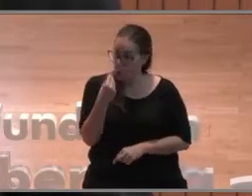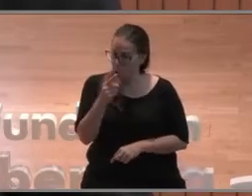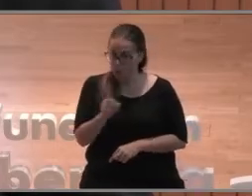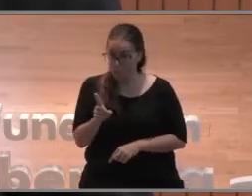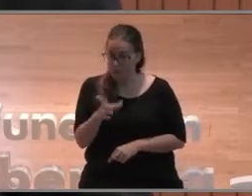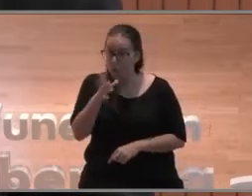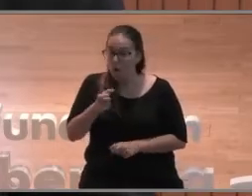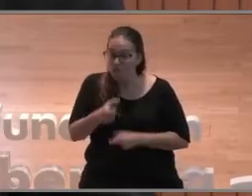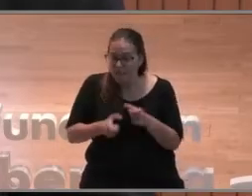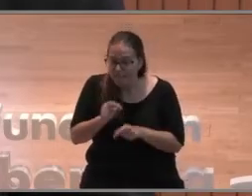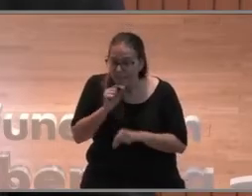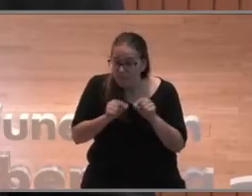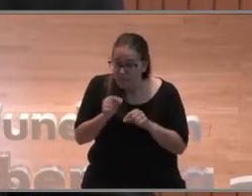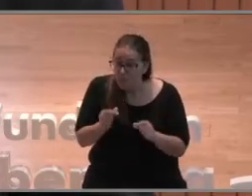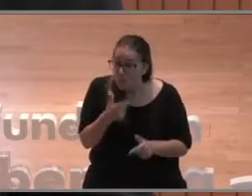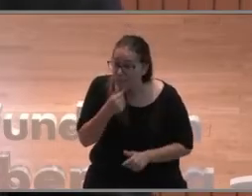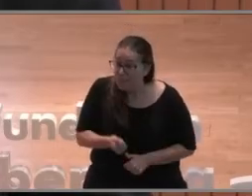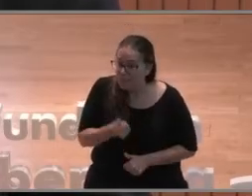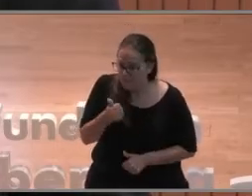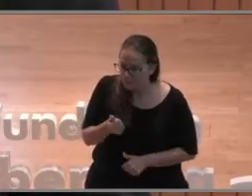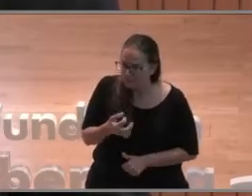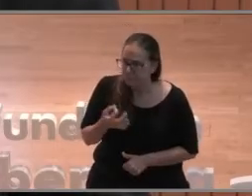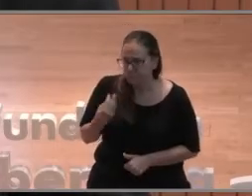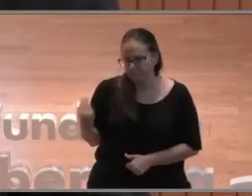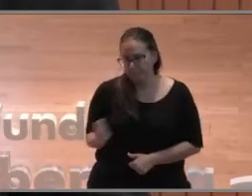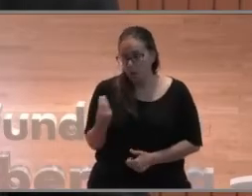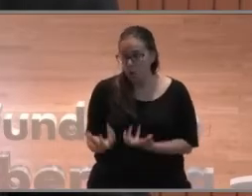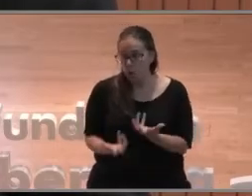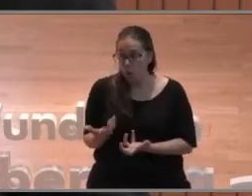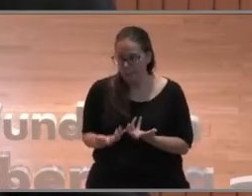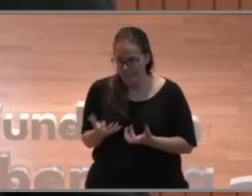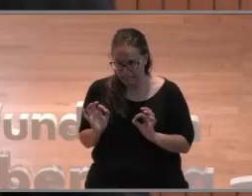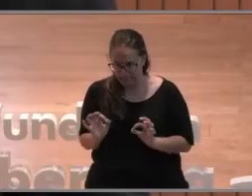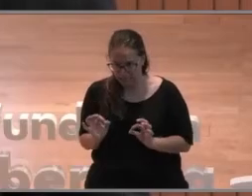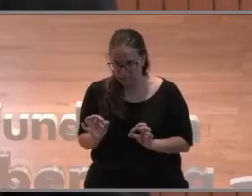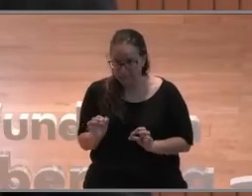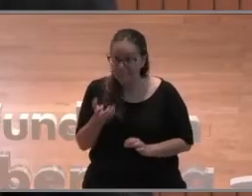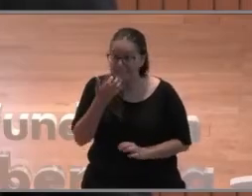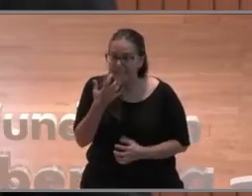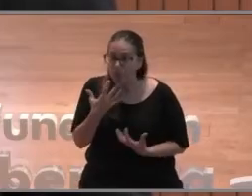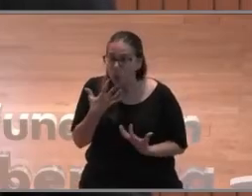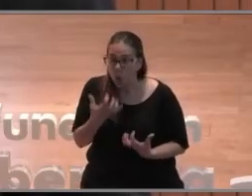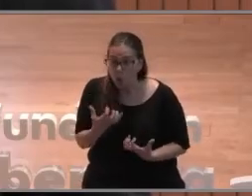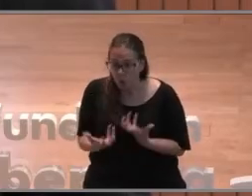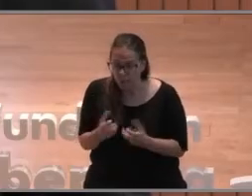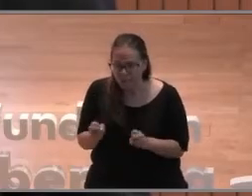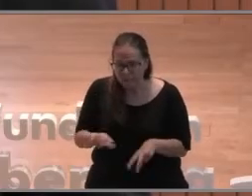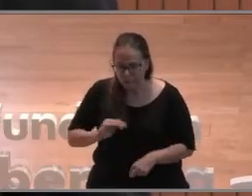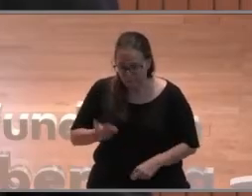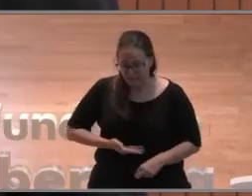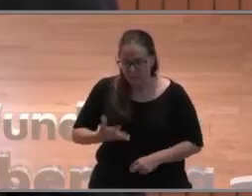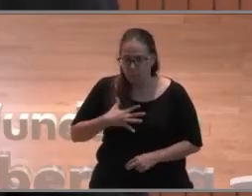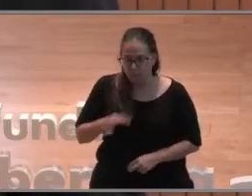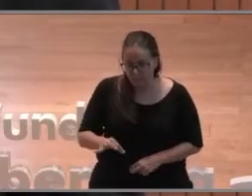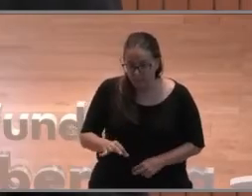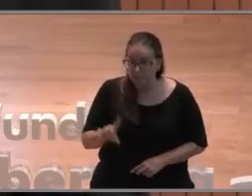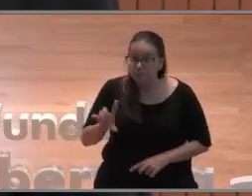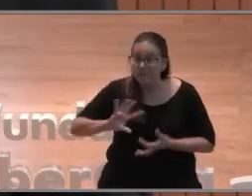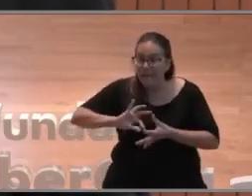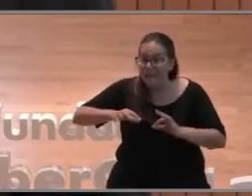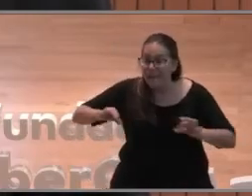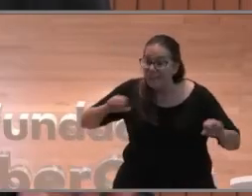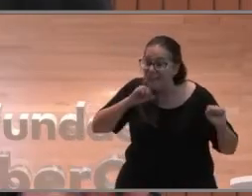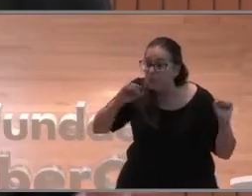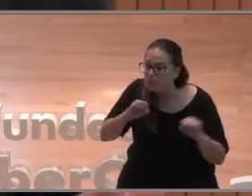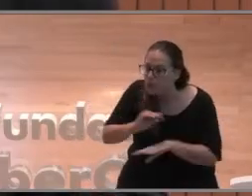bacterias, que haya gérmenes que nos puedan producir un cuadro gastrointestinal, cuidar la cadena del frío de alimentos, pero ojo, la cadena del frío